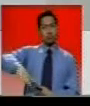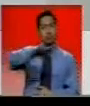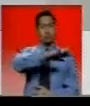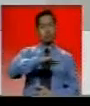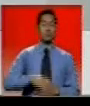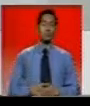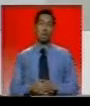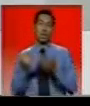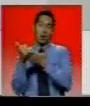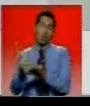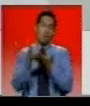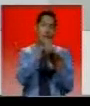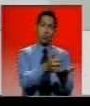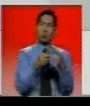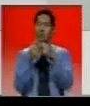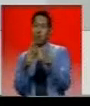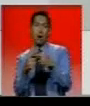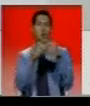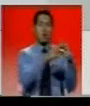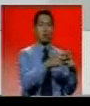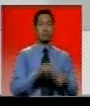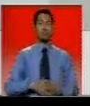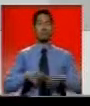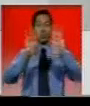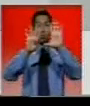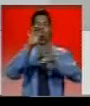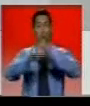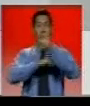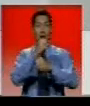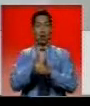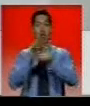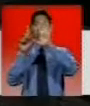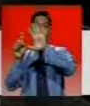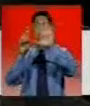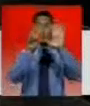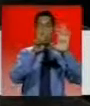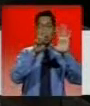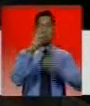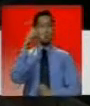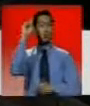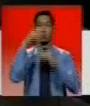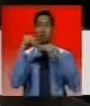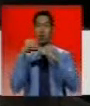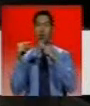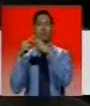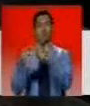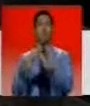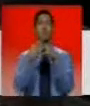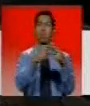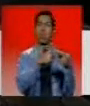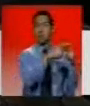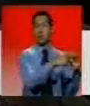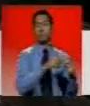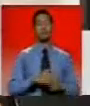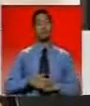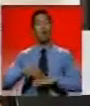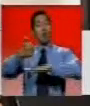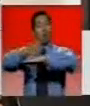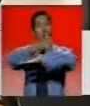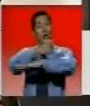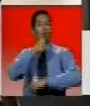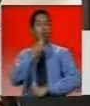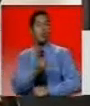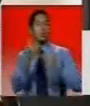a fin de que se puedan comercializar a precios más bajos, es otro ejemplo. La canasta comercial estipulada fue de aproximadamente 54 millones